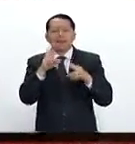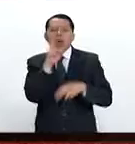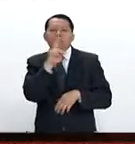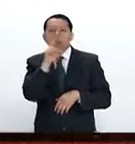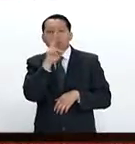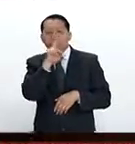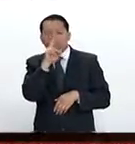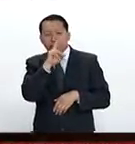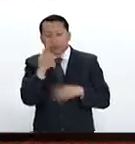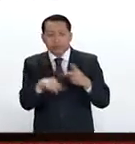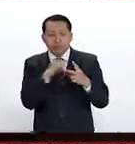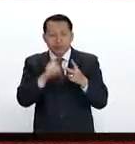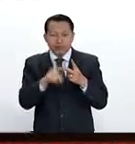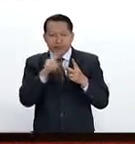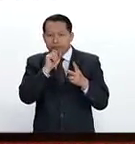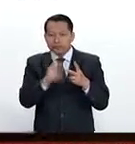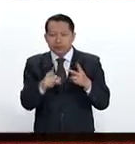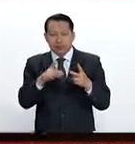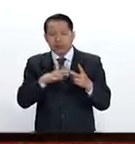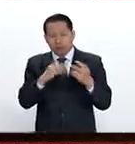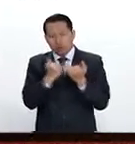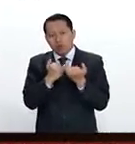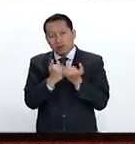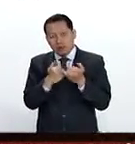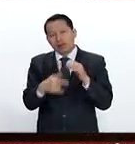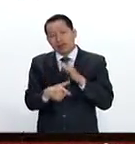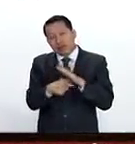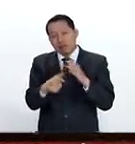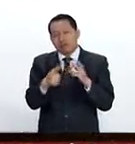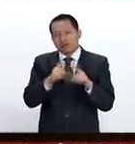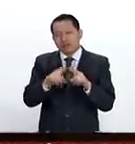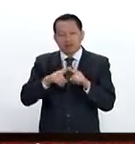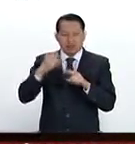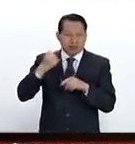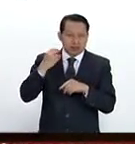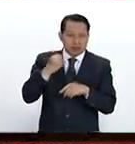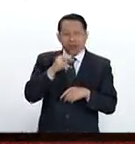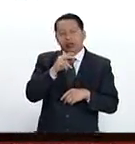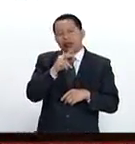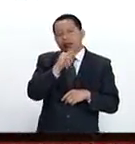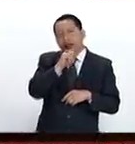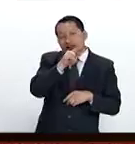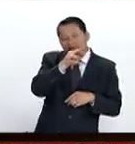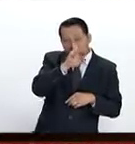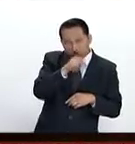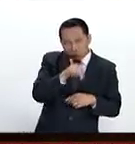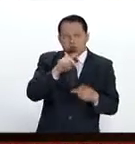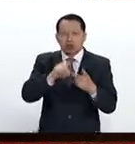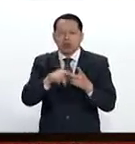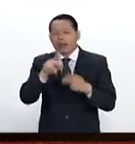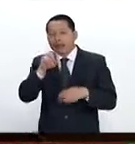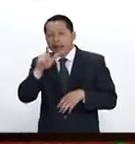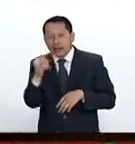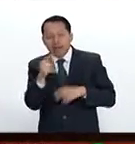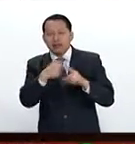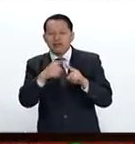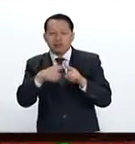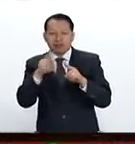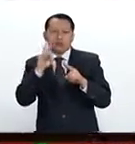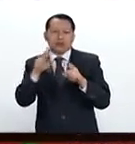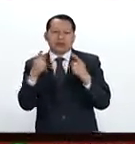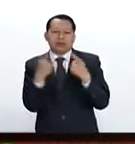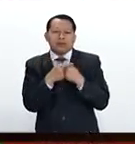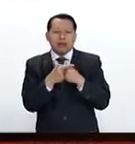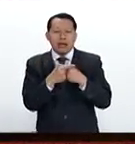y por otro lado declaraciones de miembros de su gabinete, de Tillerson, del propio Kelly, y se notaban las contradicciones, y hasta